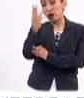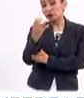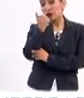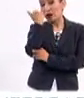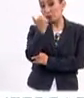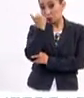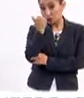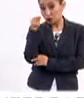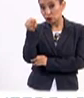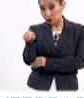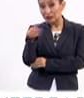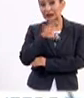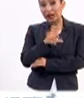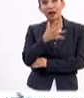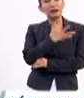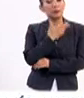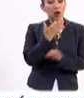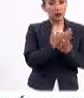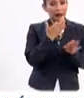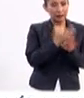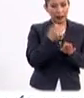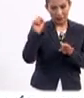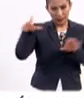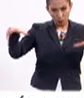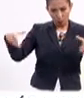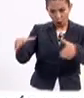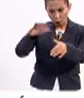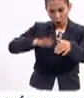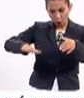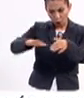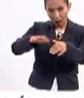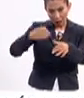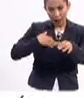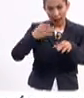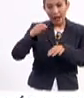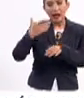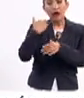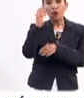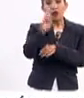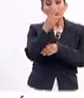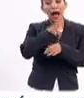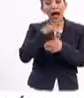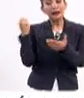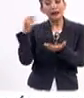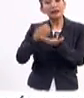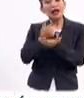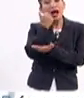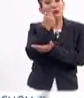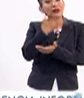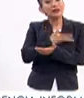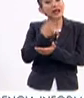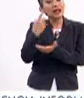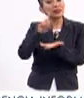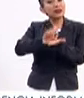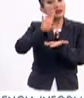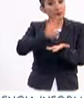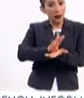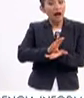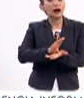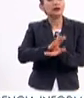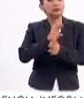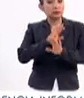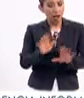54,824 estudiantes. También tenemos entre esa población activa de la universidad a estudiantes que tienen discapacidad,